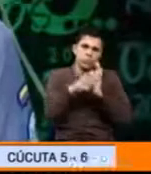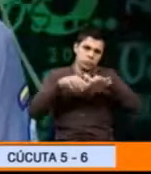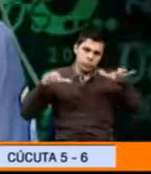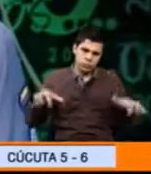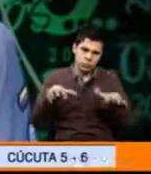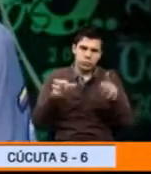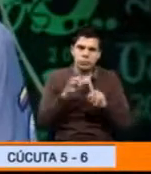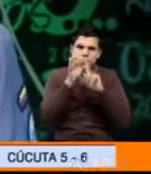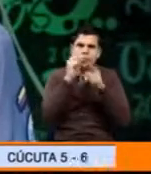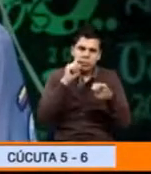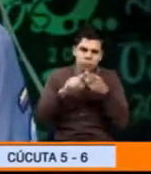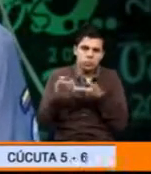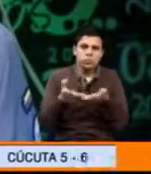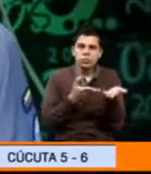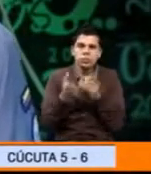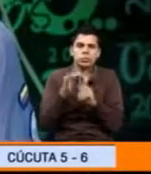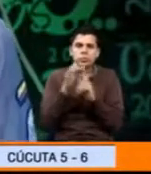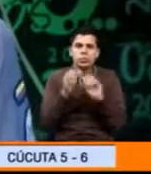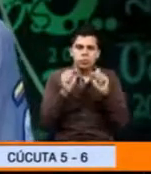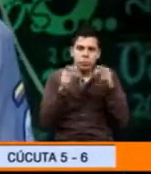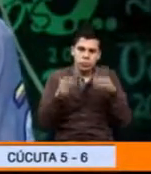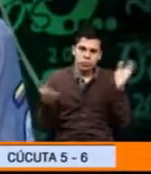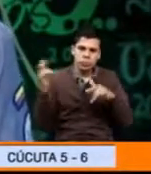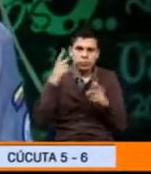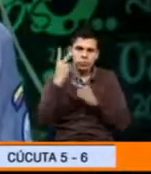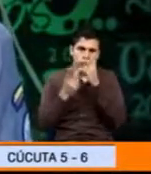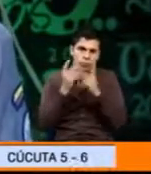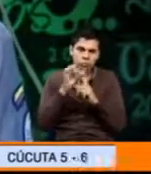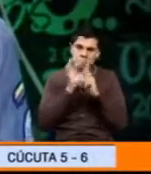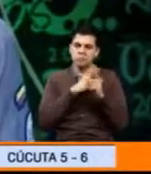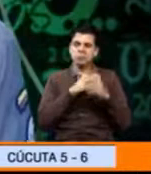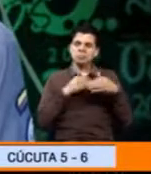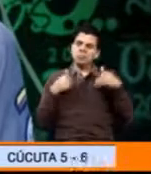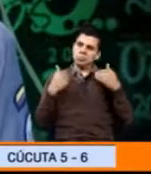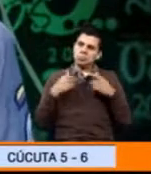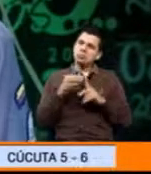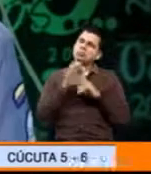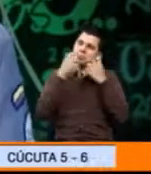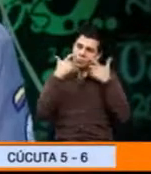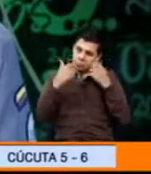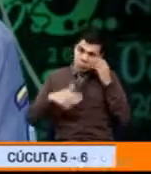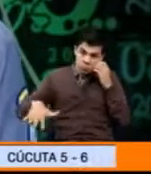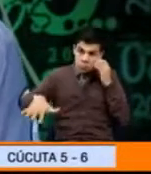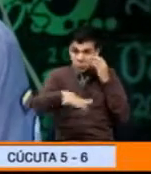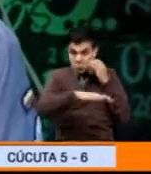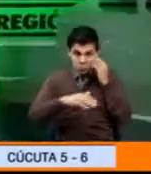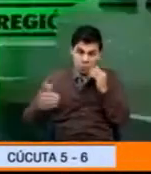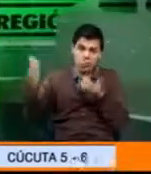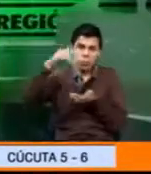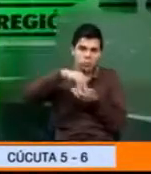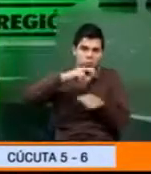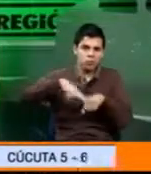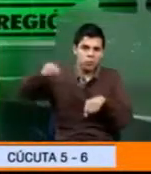para que el servicio sea mucho mejor, para que el visitante se vaya satisfecho y vuelva a las áreas protegidas y vuelva a encontrarse con la